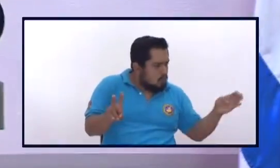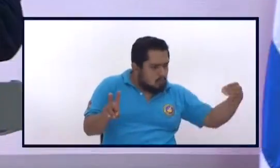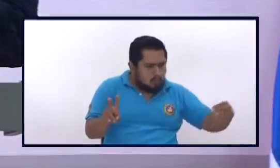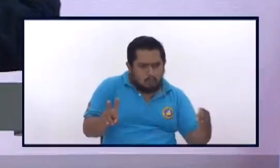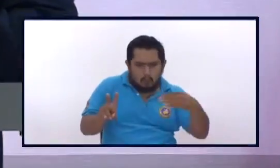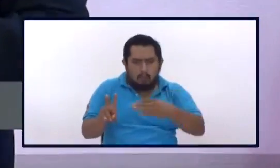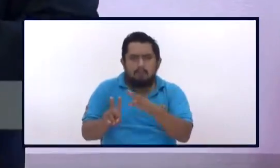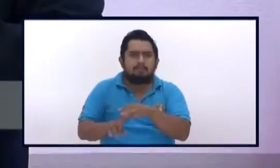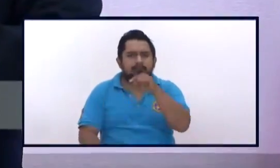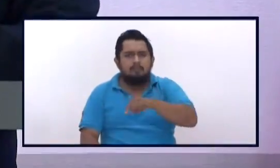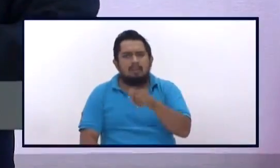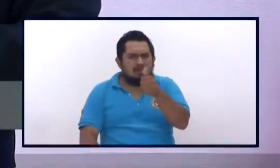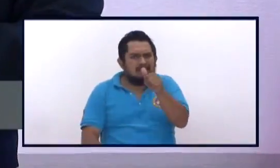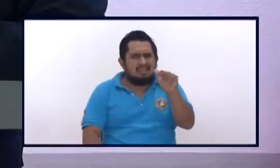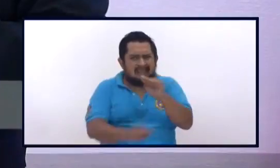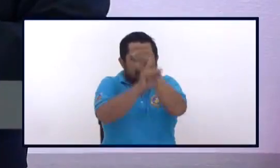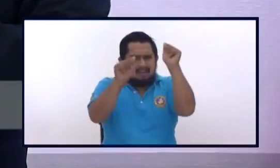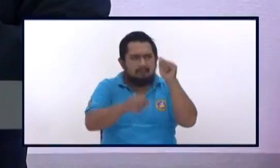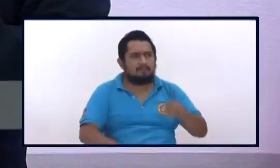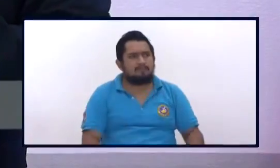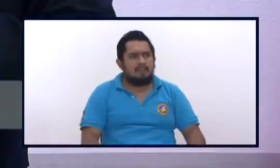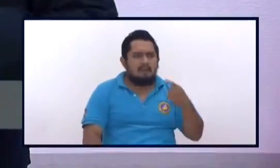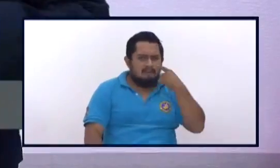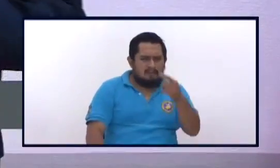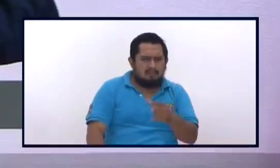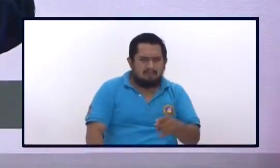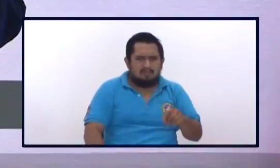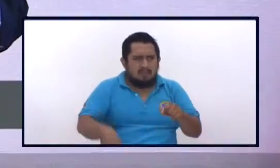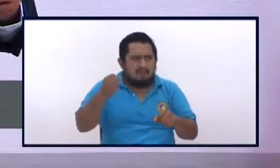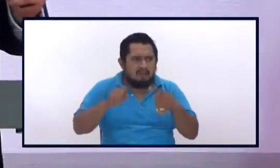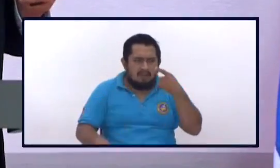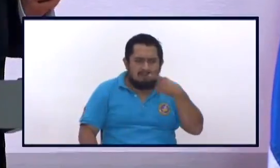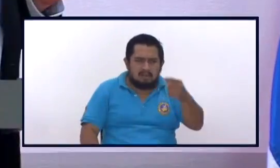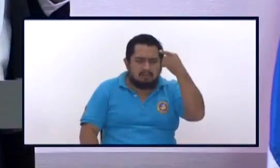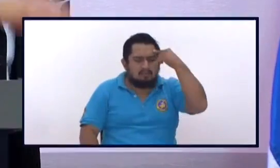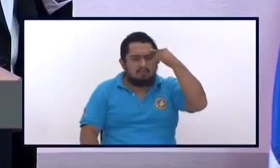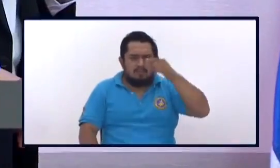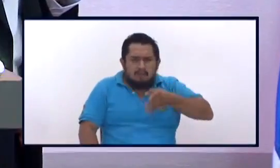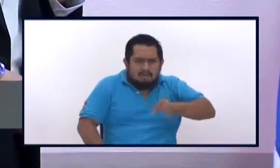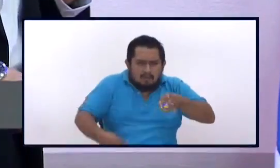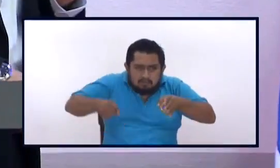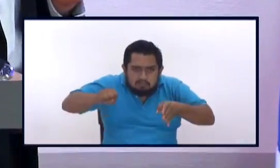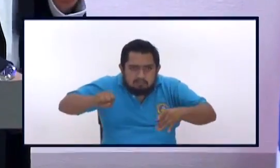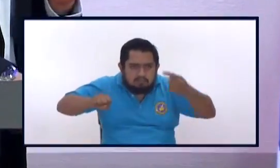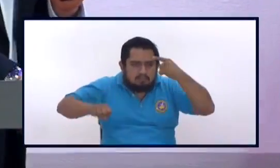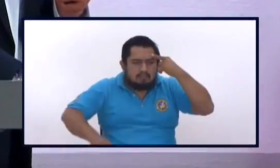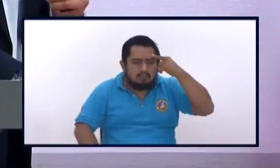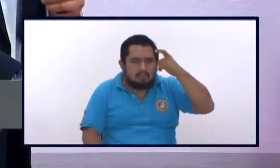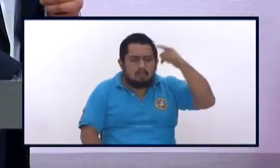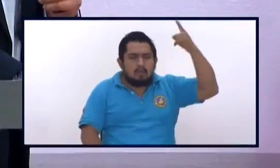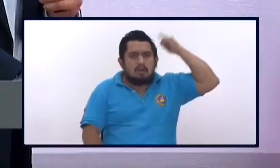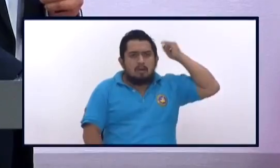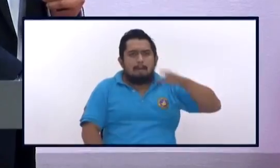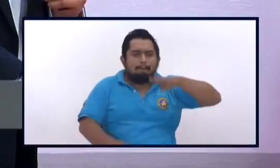fuerte existo diez y media de la mañana y usted ve aquel panorama y se me vino en mente una pintura que estuvo en mi casa por muchos